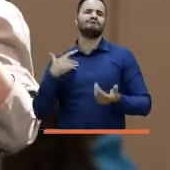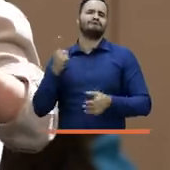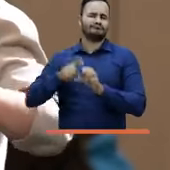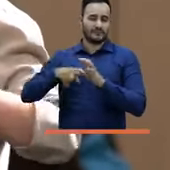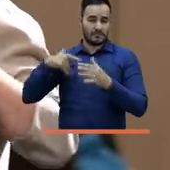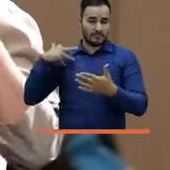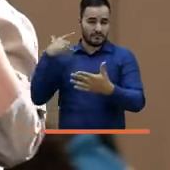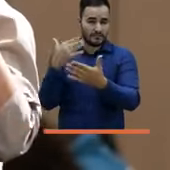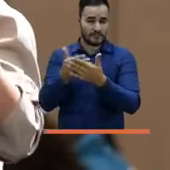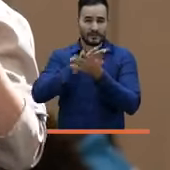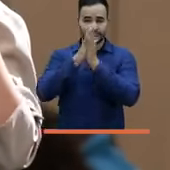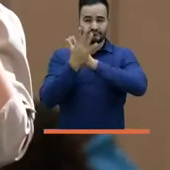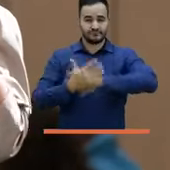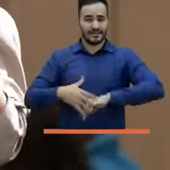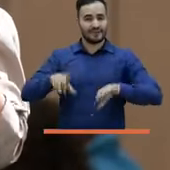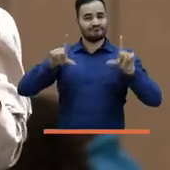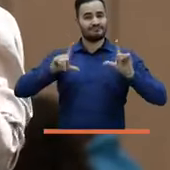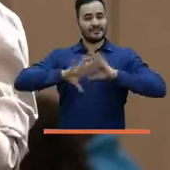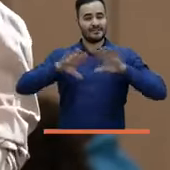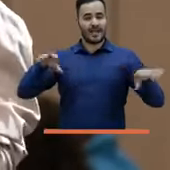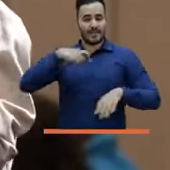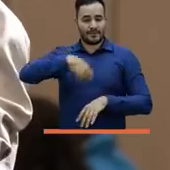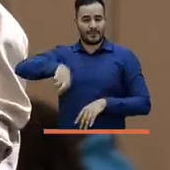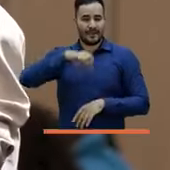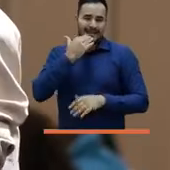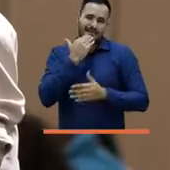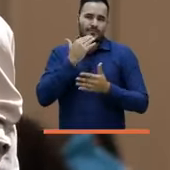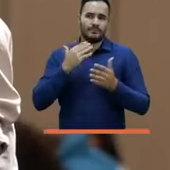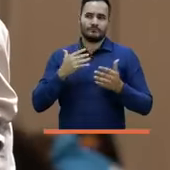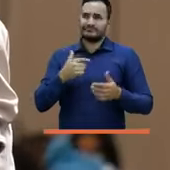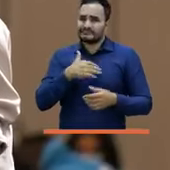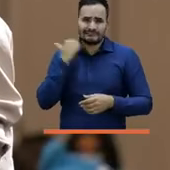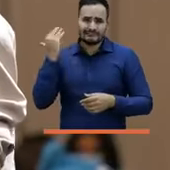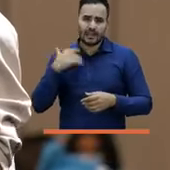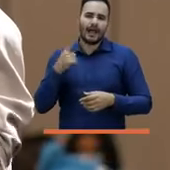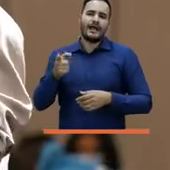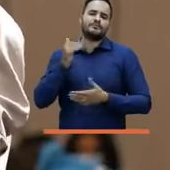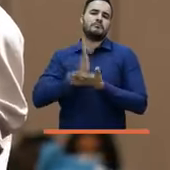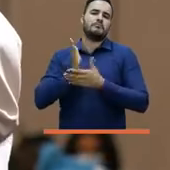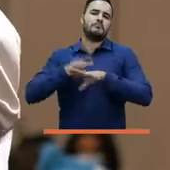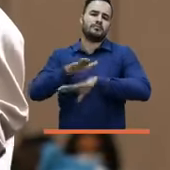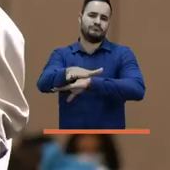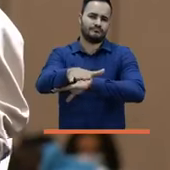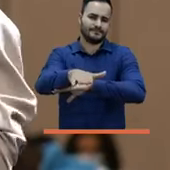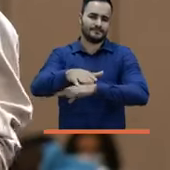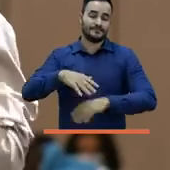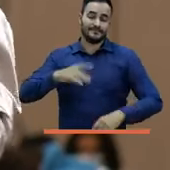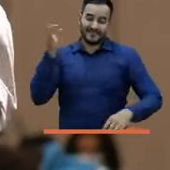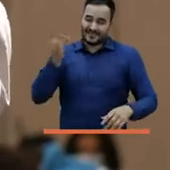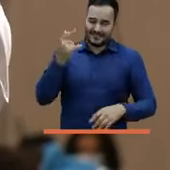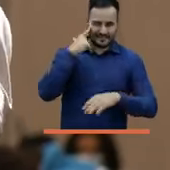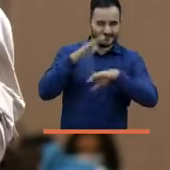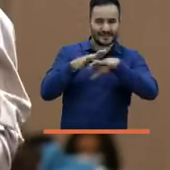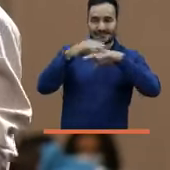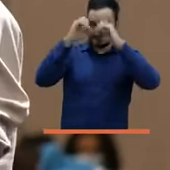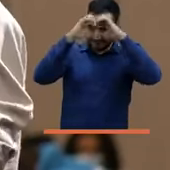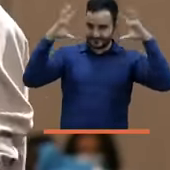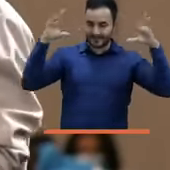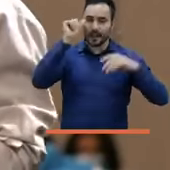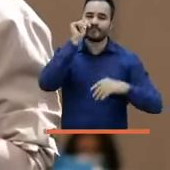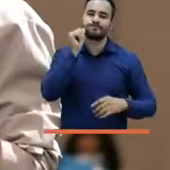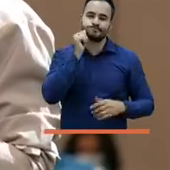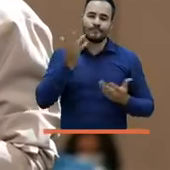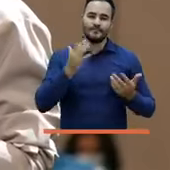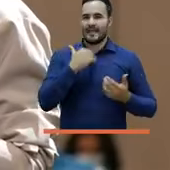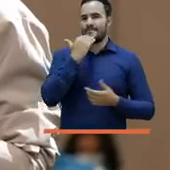y ahí empieza una secuencia cierto un embarazo adolescente por ejemplo o sea no pensemos todavía en el niño que está estudiando